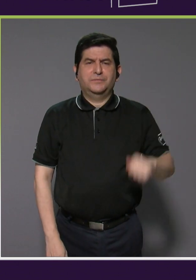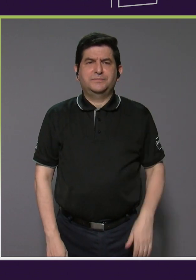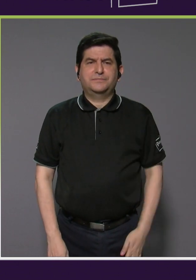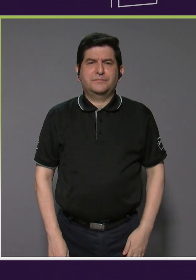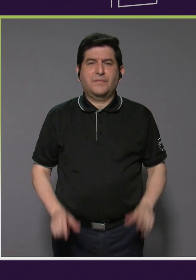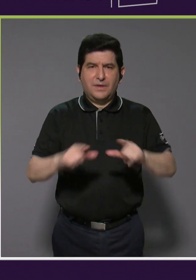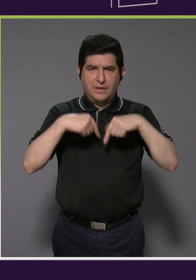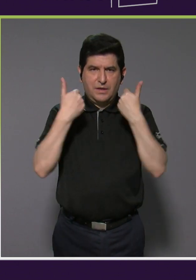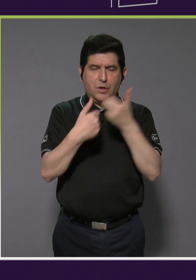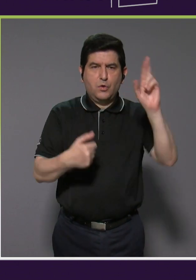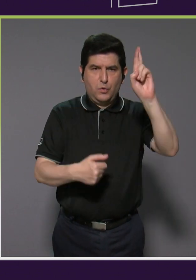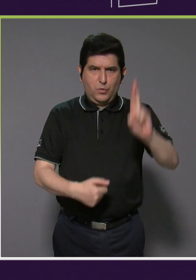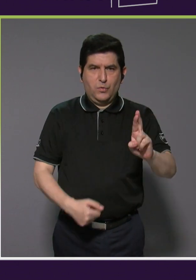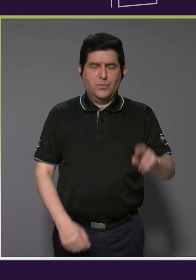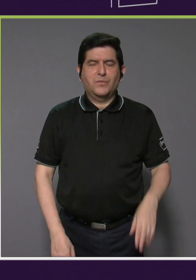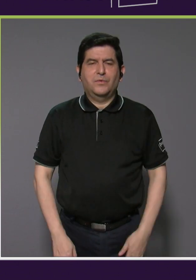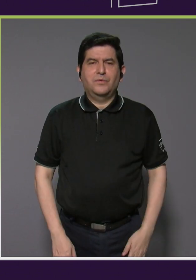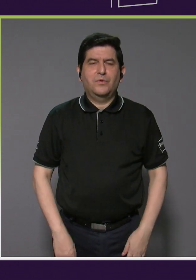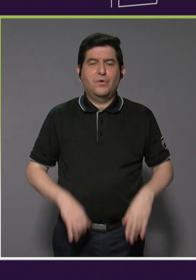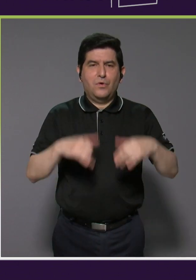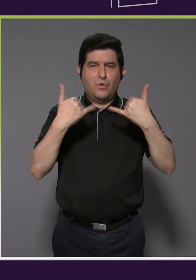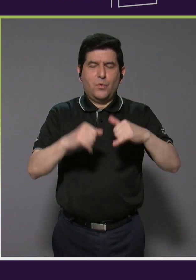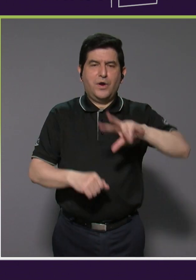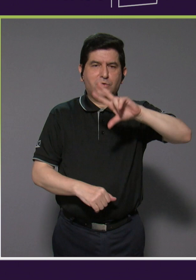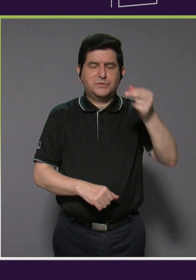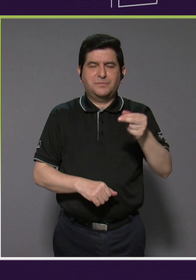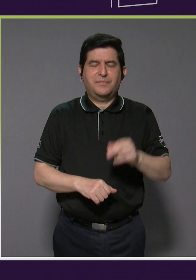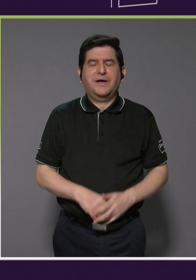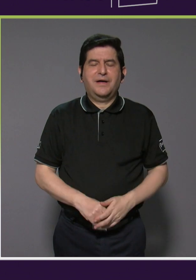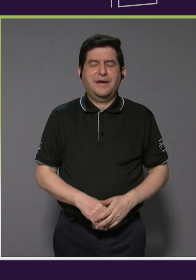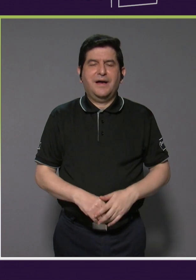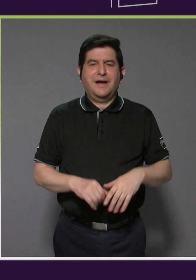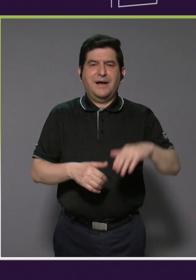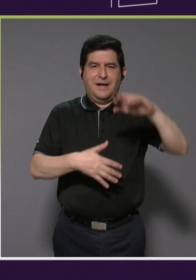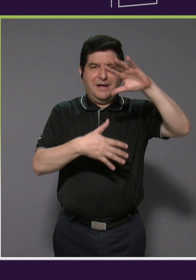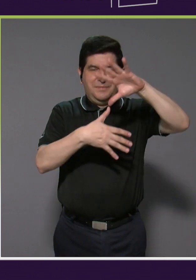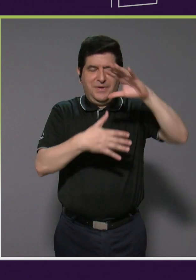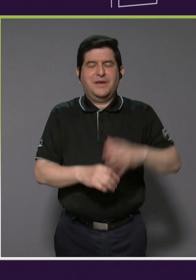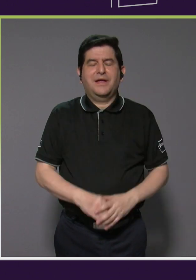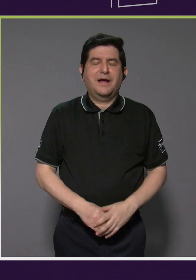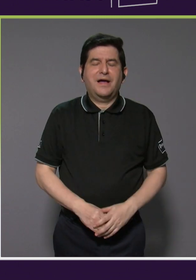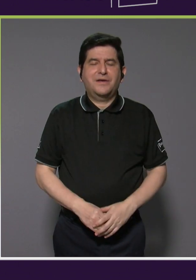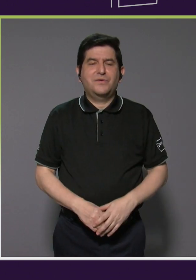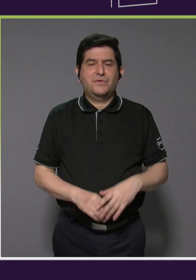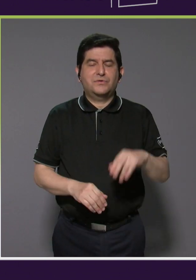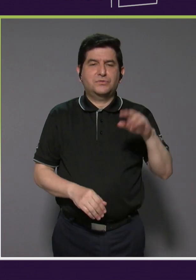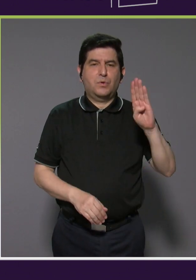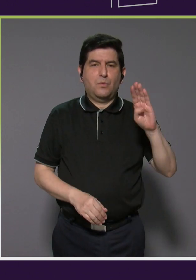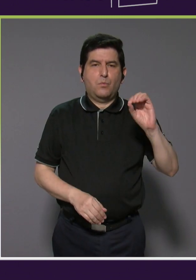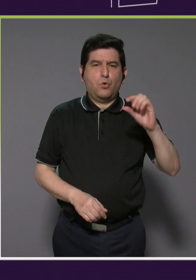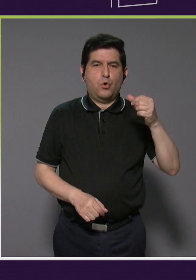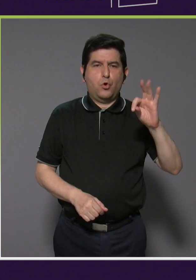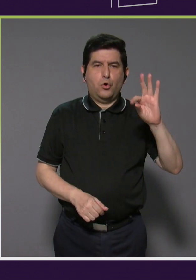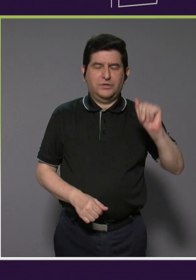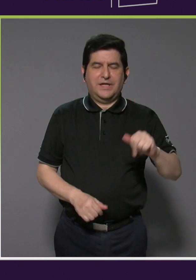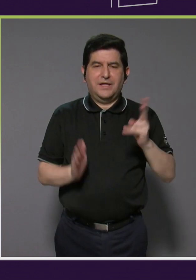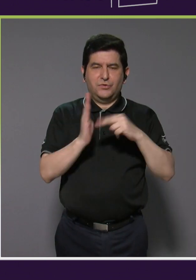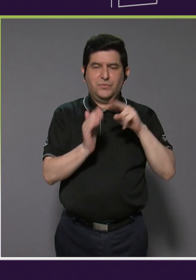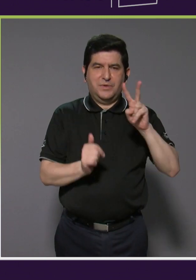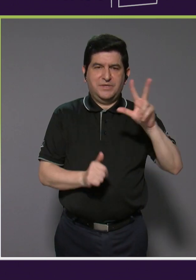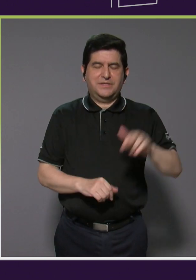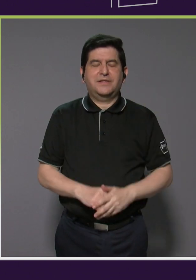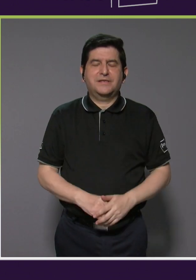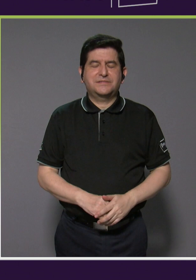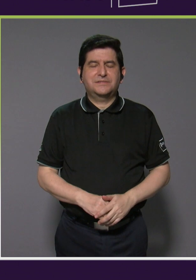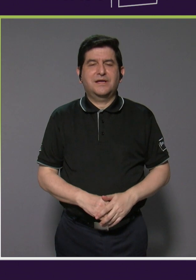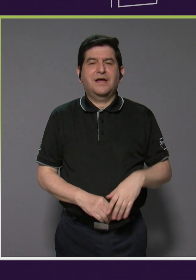la delegación de Costa Rica para los Juegos Parapanamericanos Juveniles Bogotá 2023 y se eligió a Steven Román y Sofía